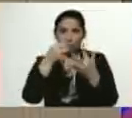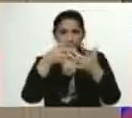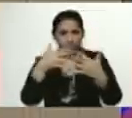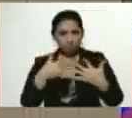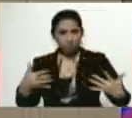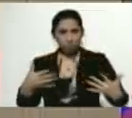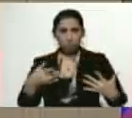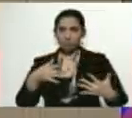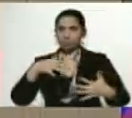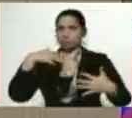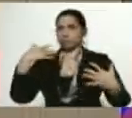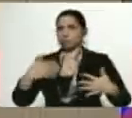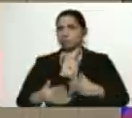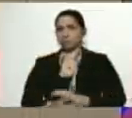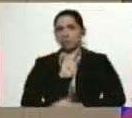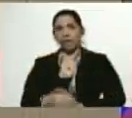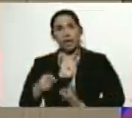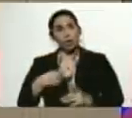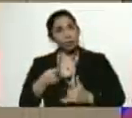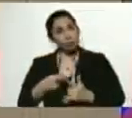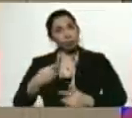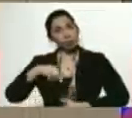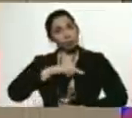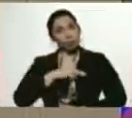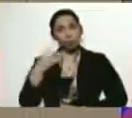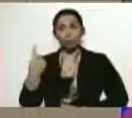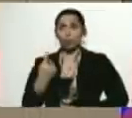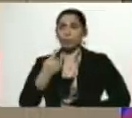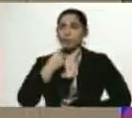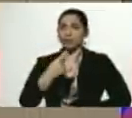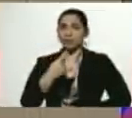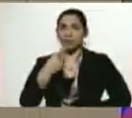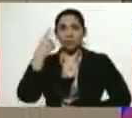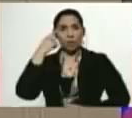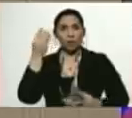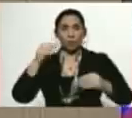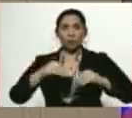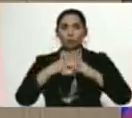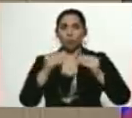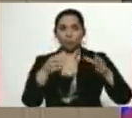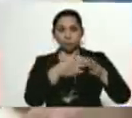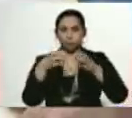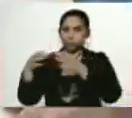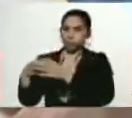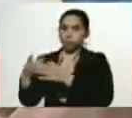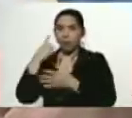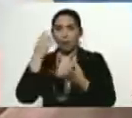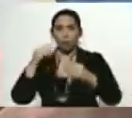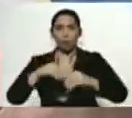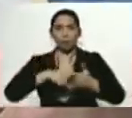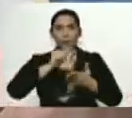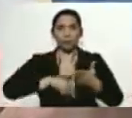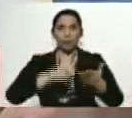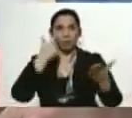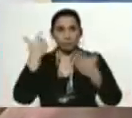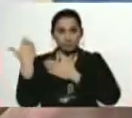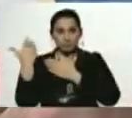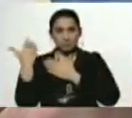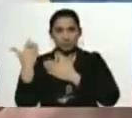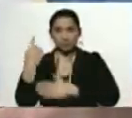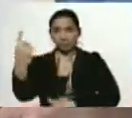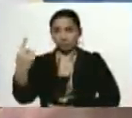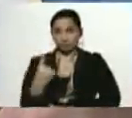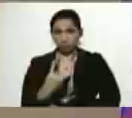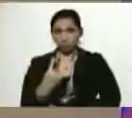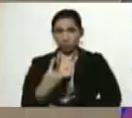Sería el colmo. Nosotros solamente decimos, suscribimos en todas las partes el acuerdo firmado en presencia de la